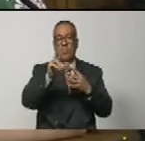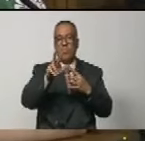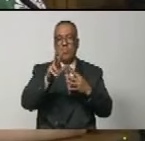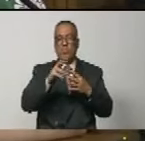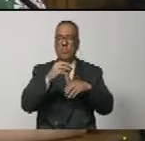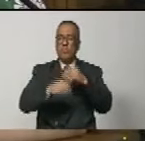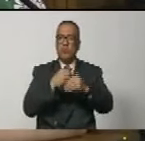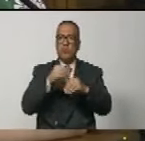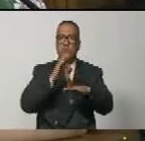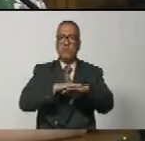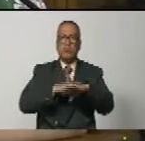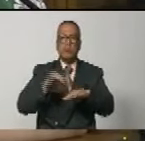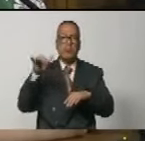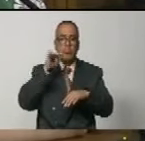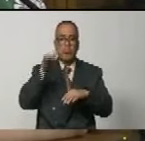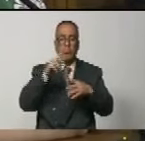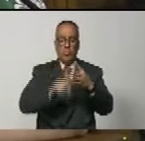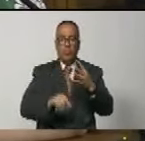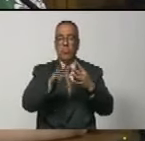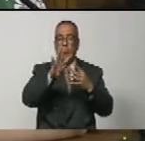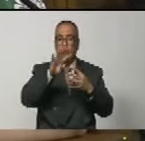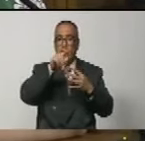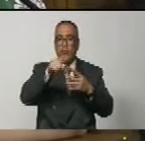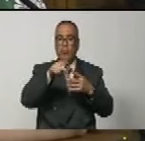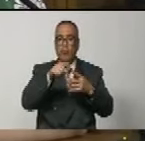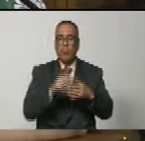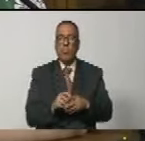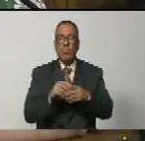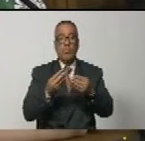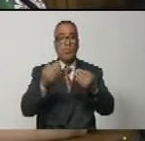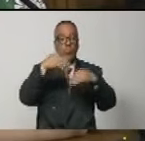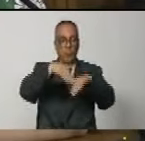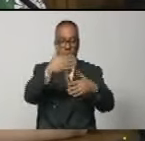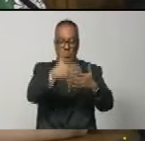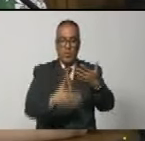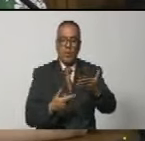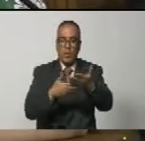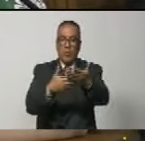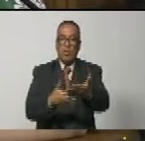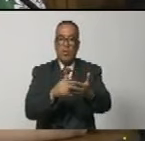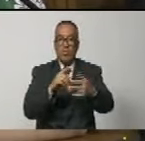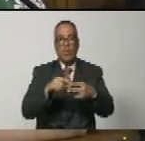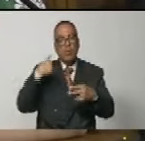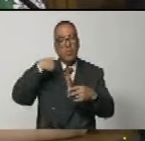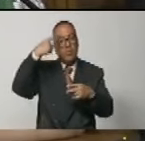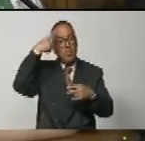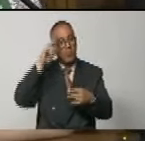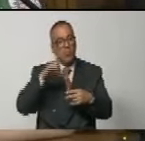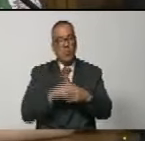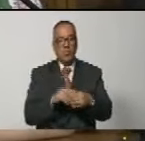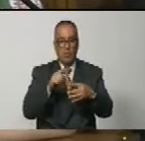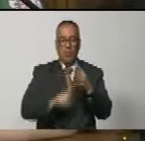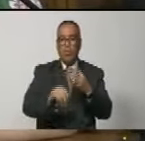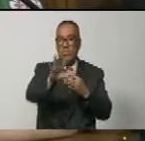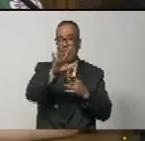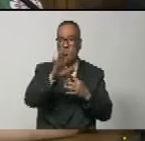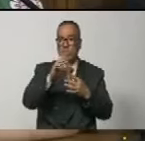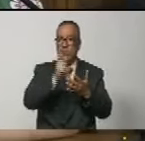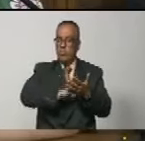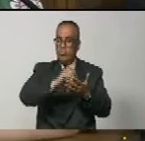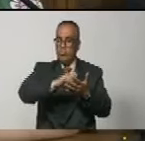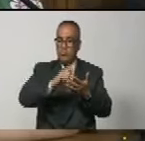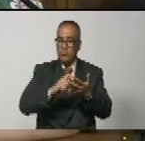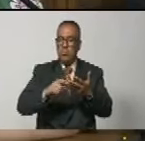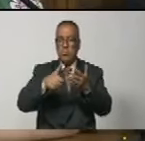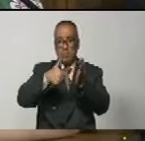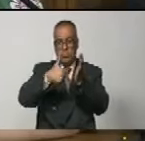Los hechos denunciados. 4. Referencia a los anexos que se acompañan, según sea el caso. 5. Las firmas y